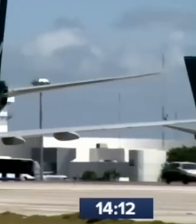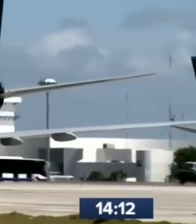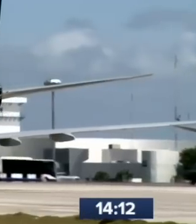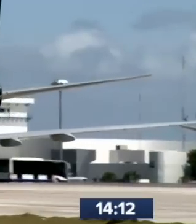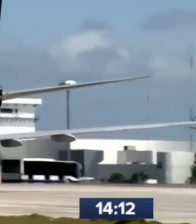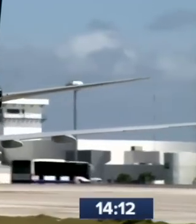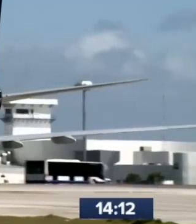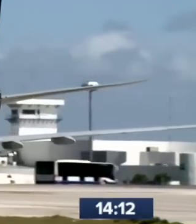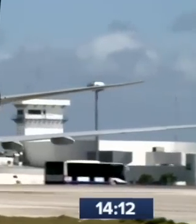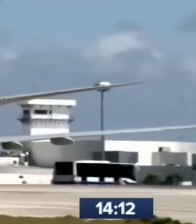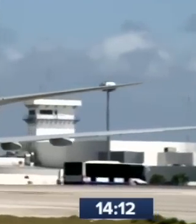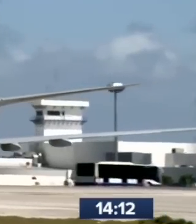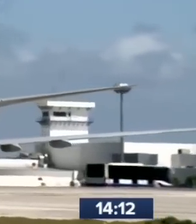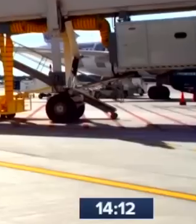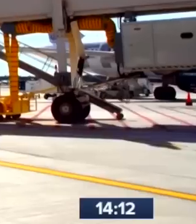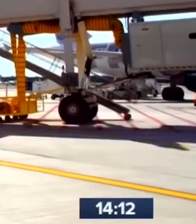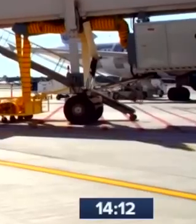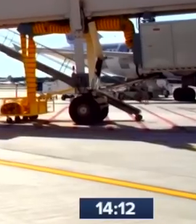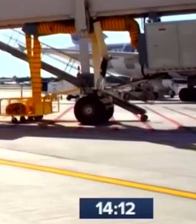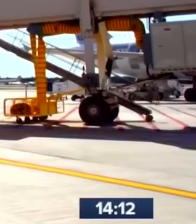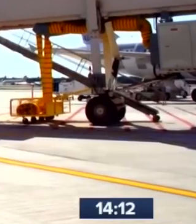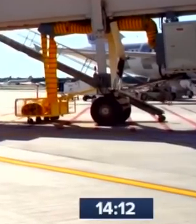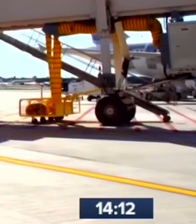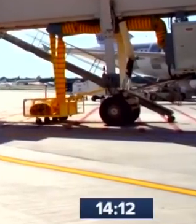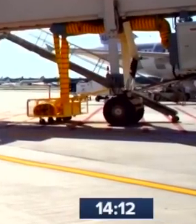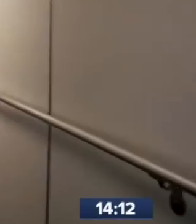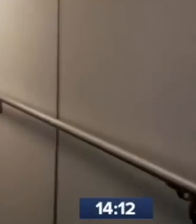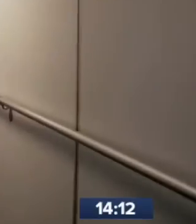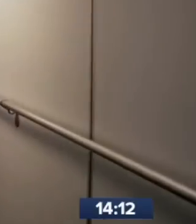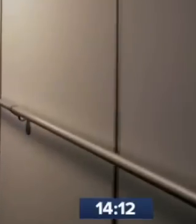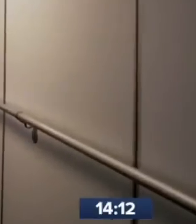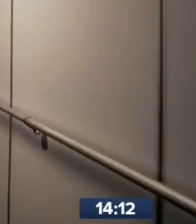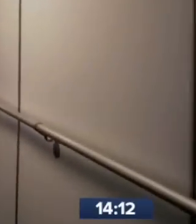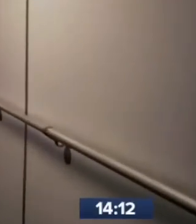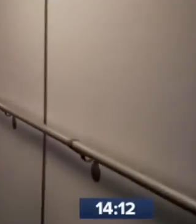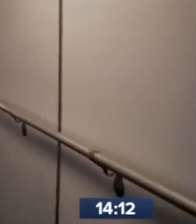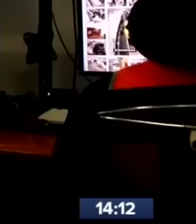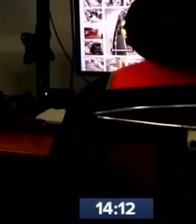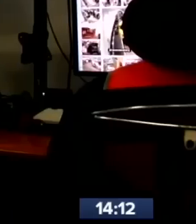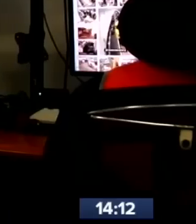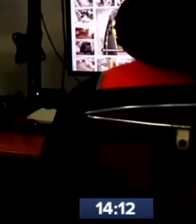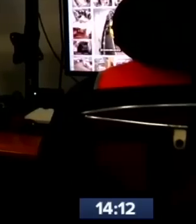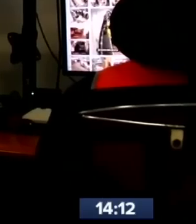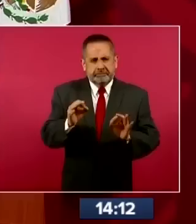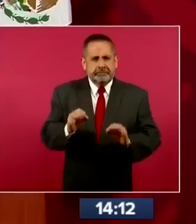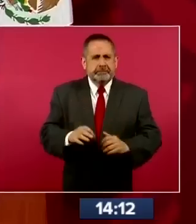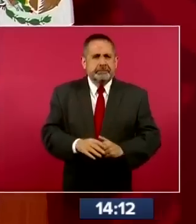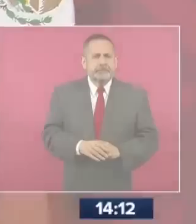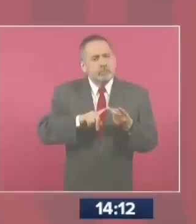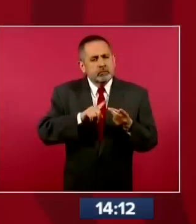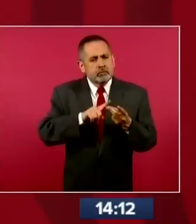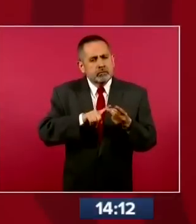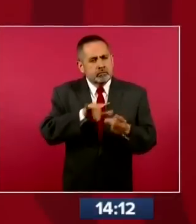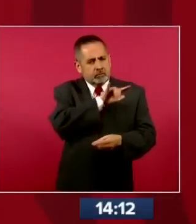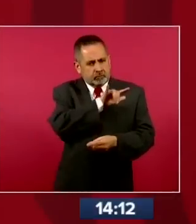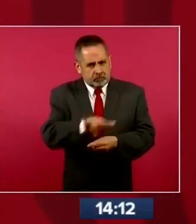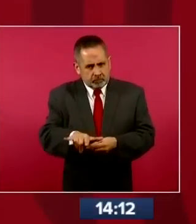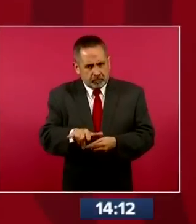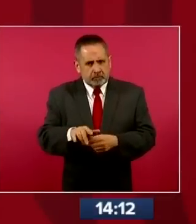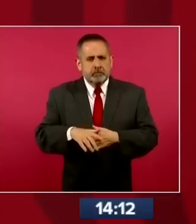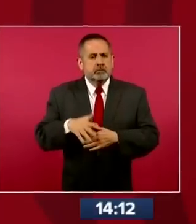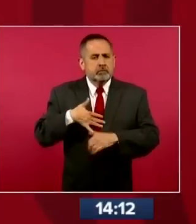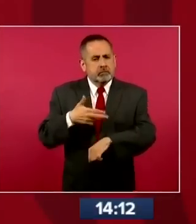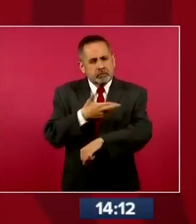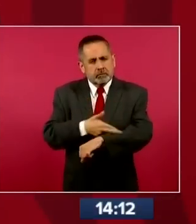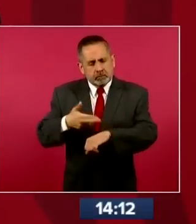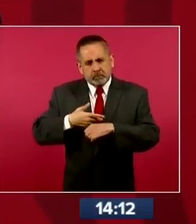Justin trudeo Primer Ministro de Canadá Pues iba a aterrizar en el iPad así explicó su petición yo estoy haciendo